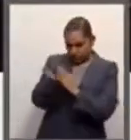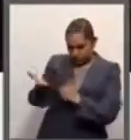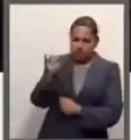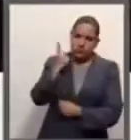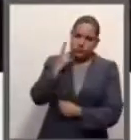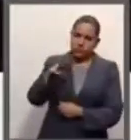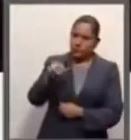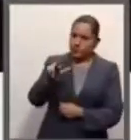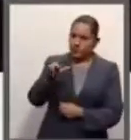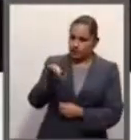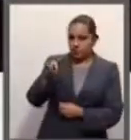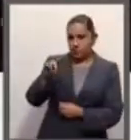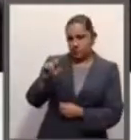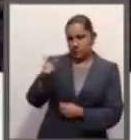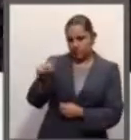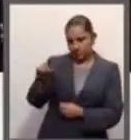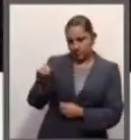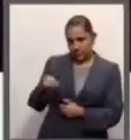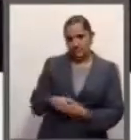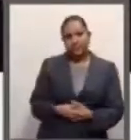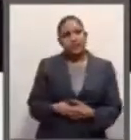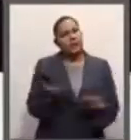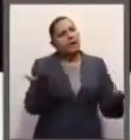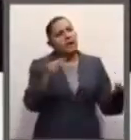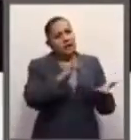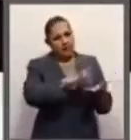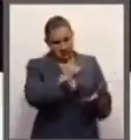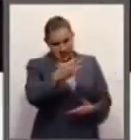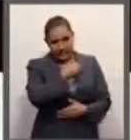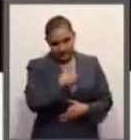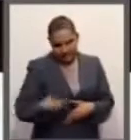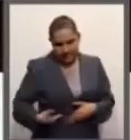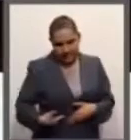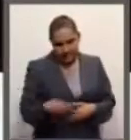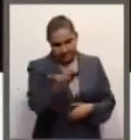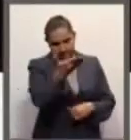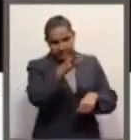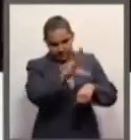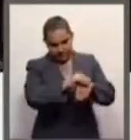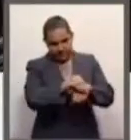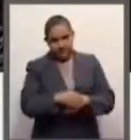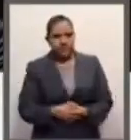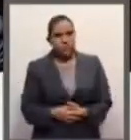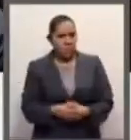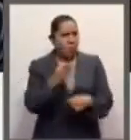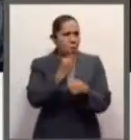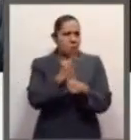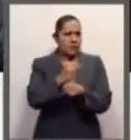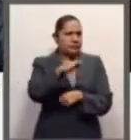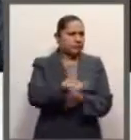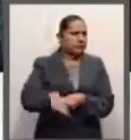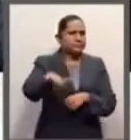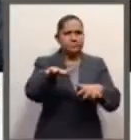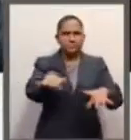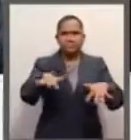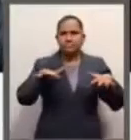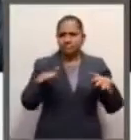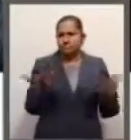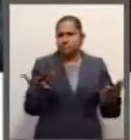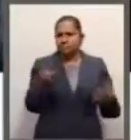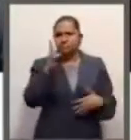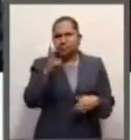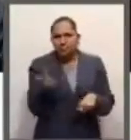Gracias, presidente, con su venia. A ver, me parece que está muy claro lo que está pasando aquí. A